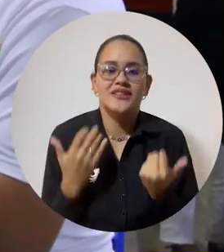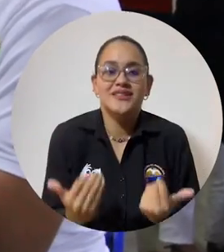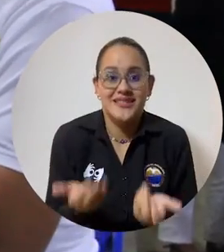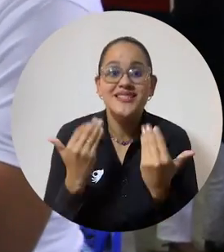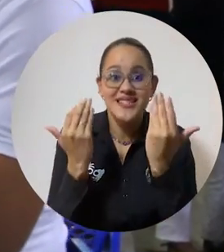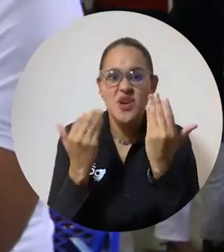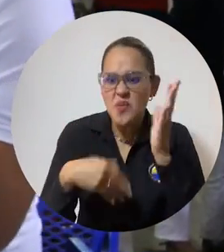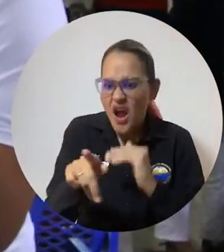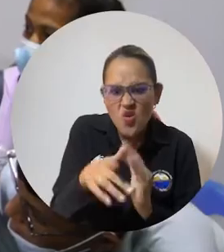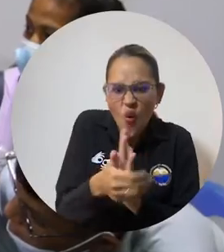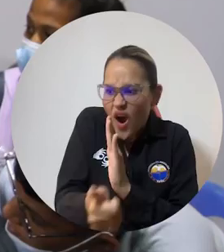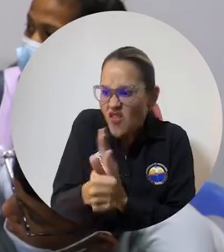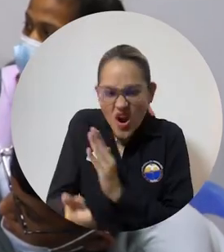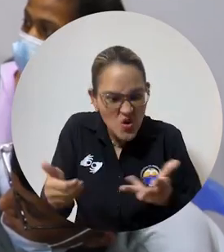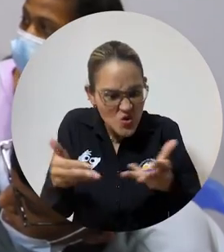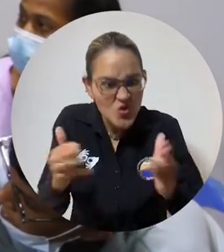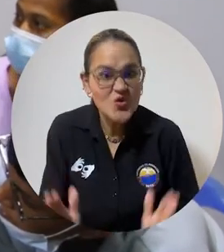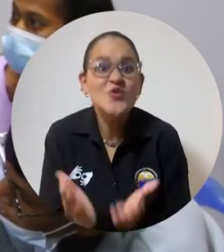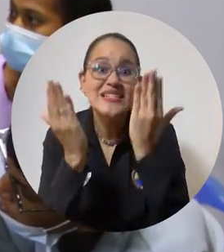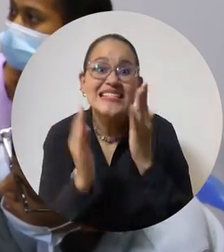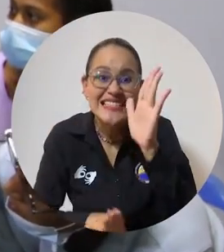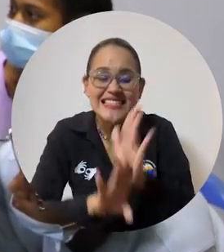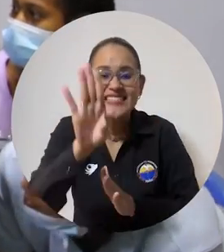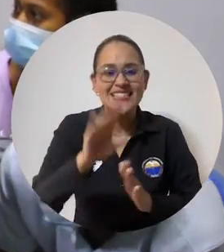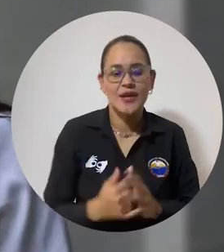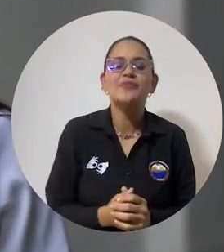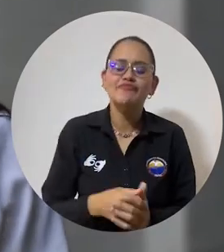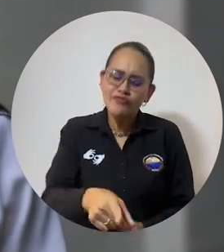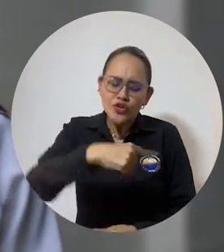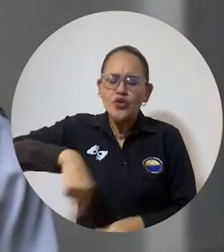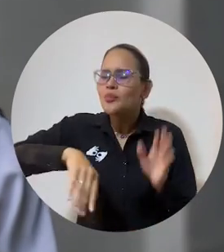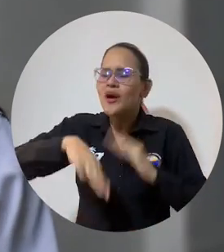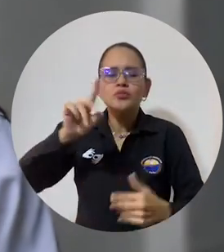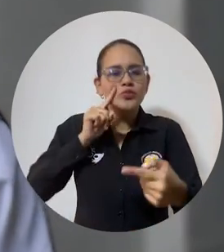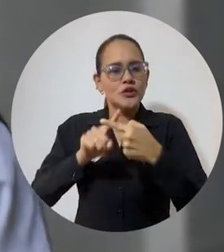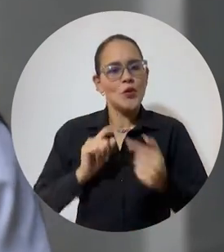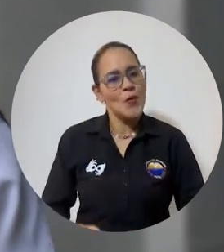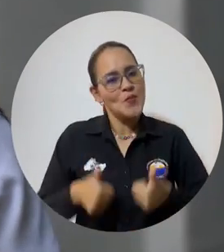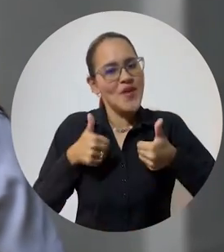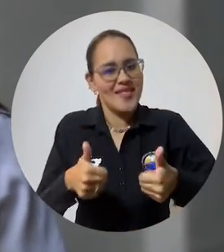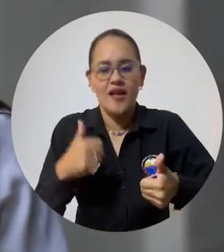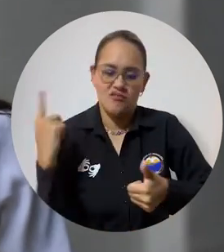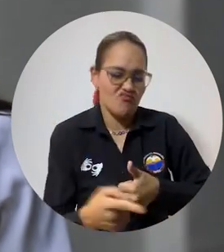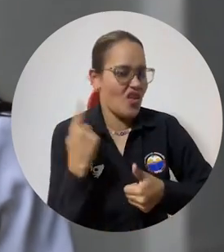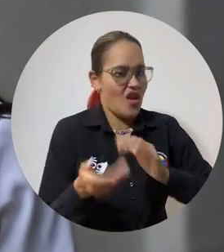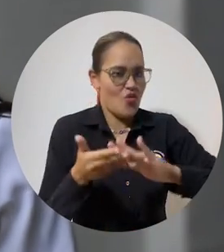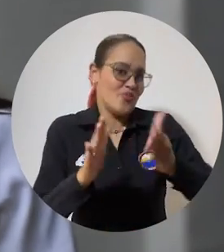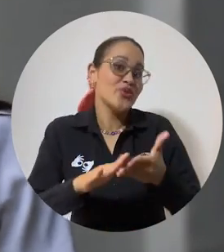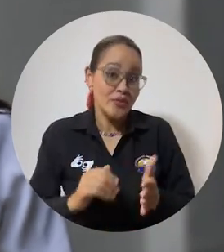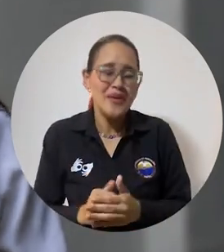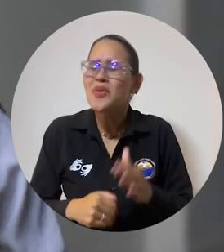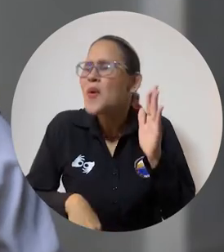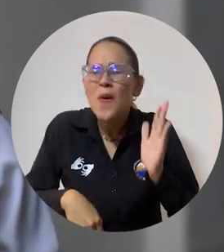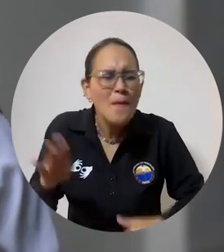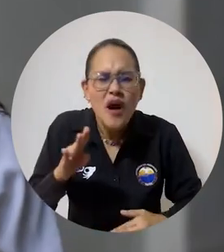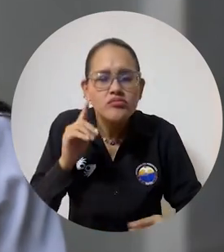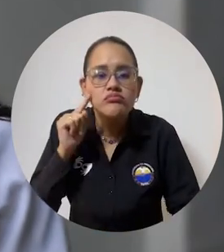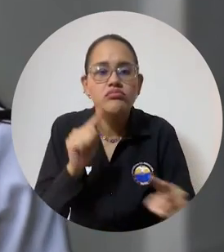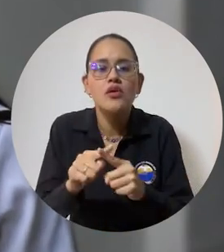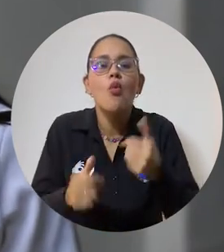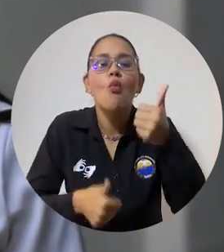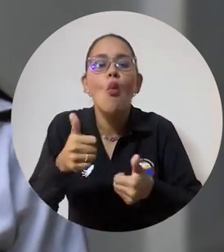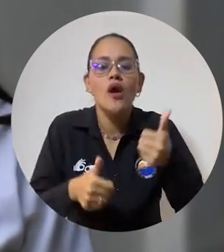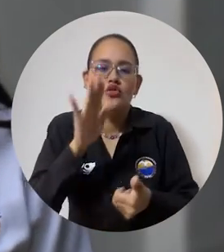talento que tienen y sacarlos adelante. Lo que buscamos es brindar bienestar en la comunidad en general, pero ante todo